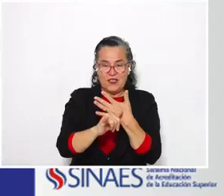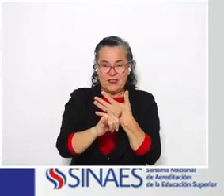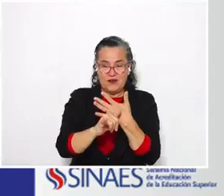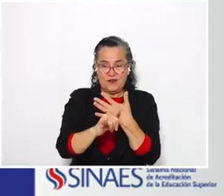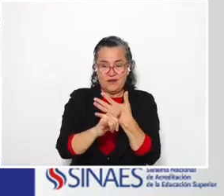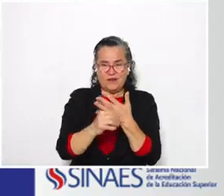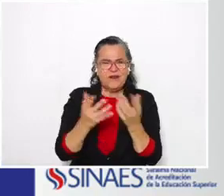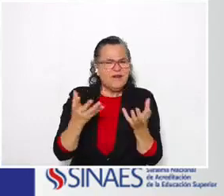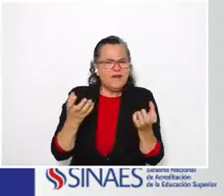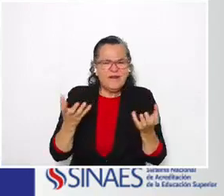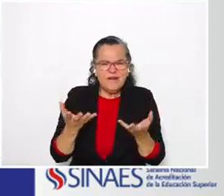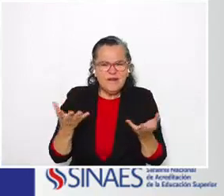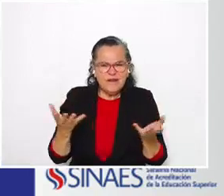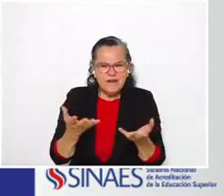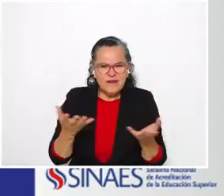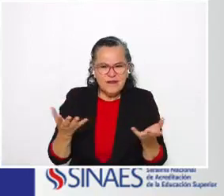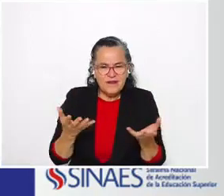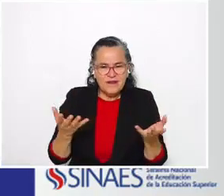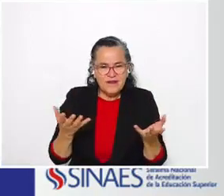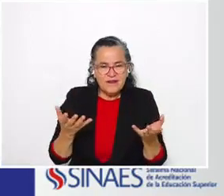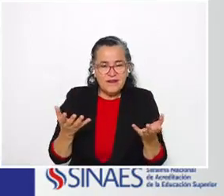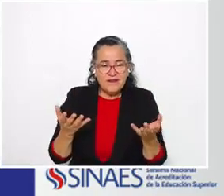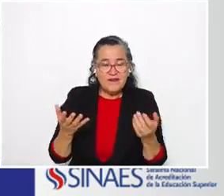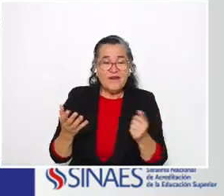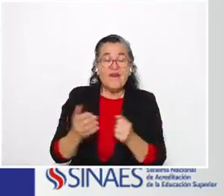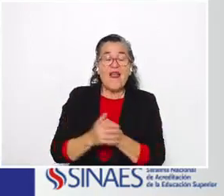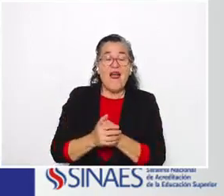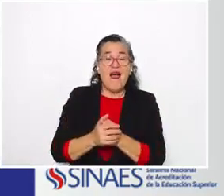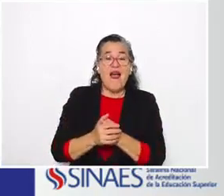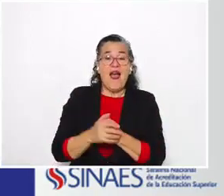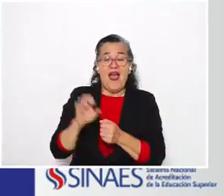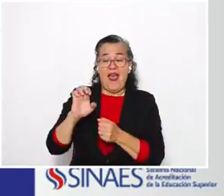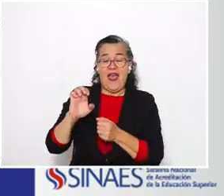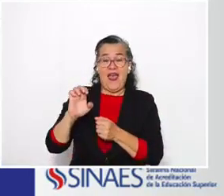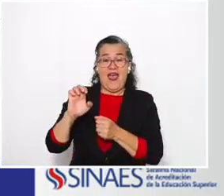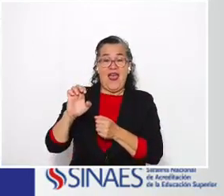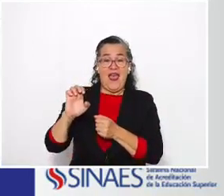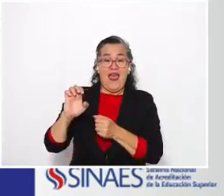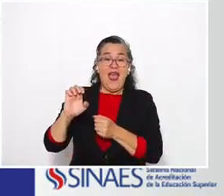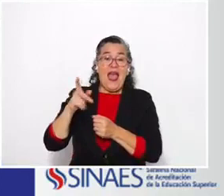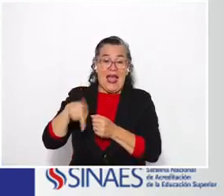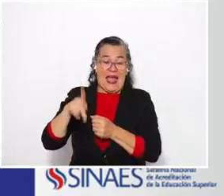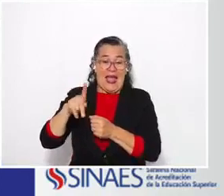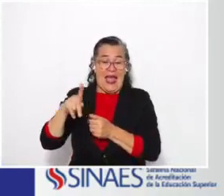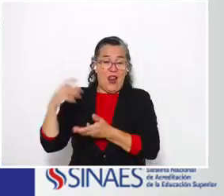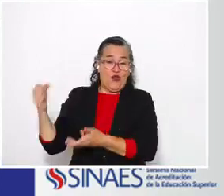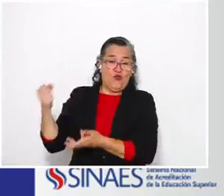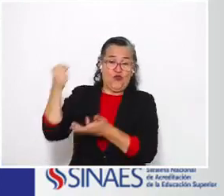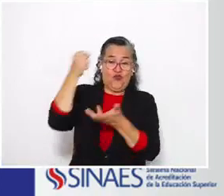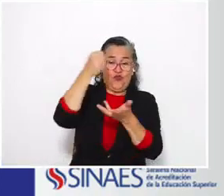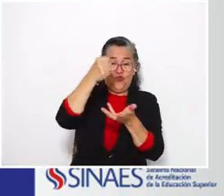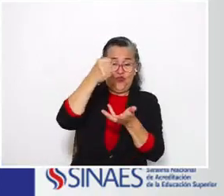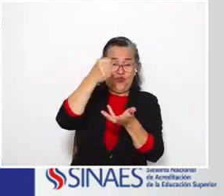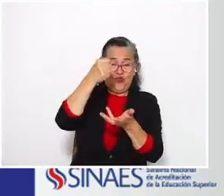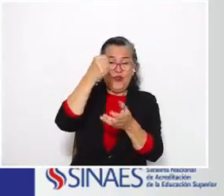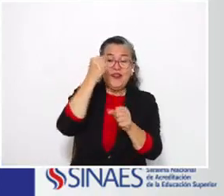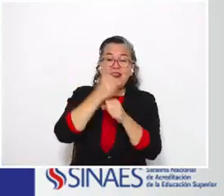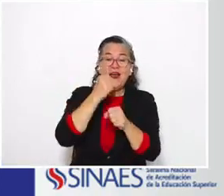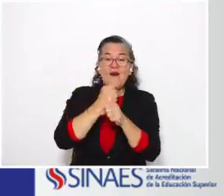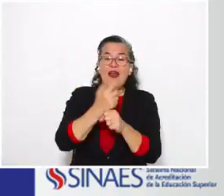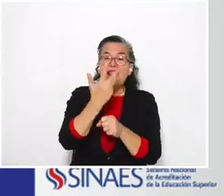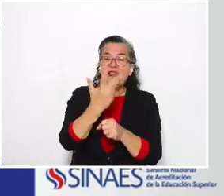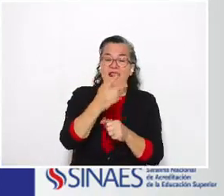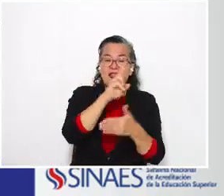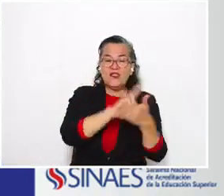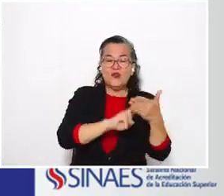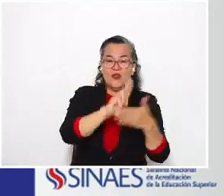Y lo que queremos es, ellos nos dieron dinero para que trabajáramos primero con 3 universidades de México, 2